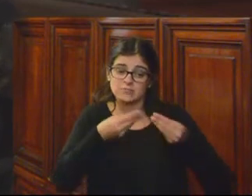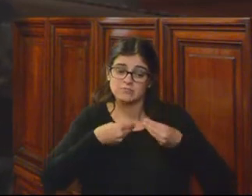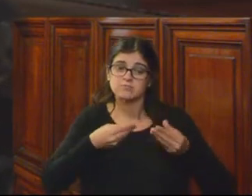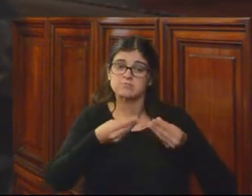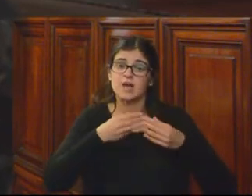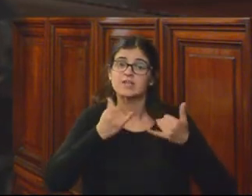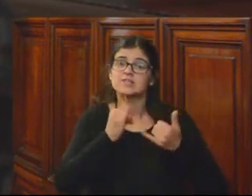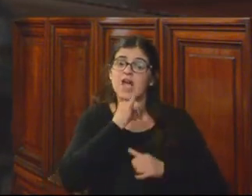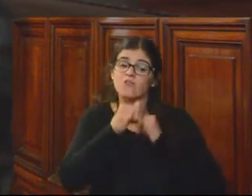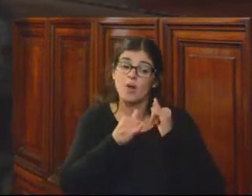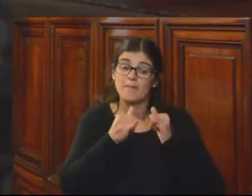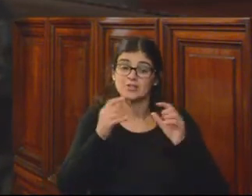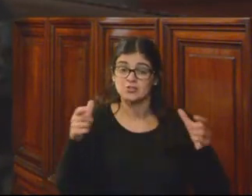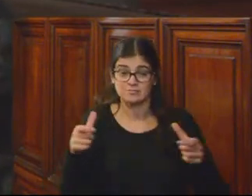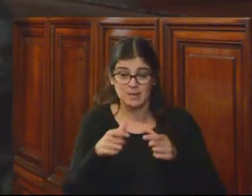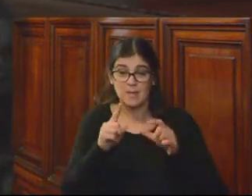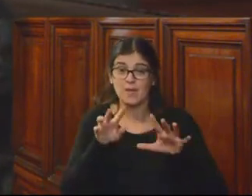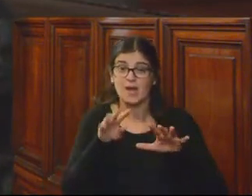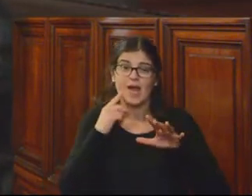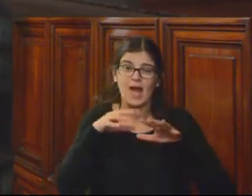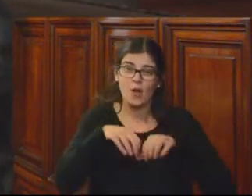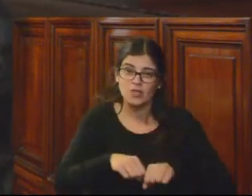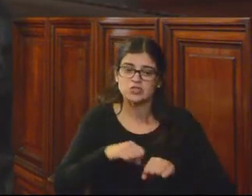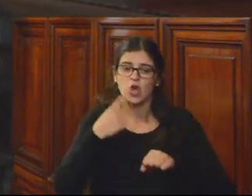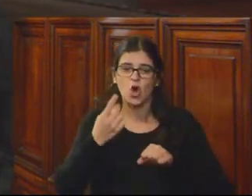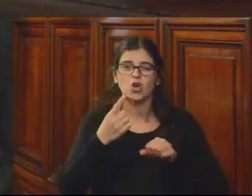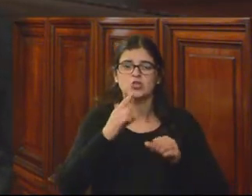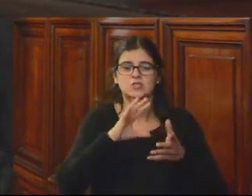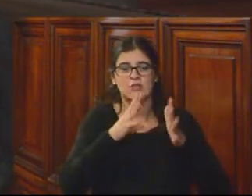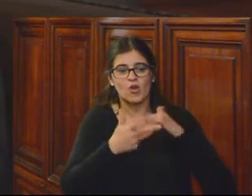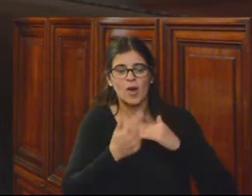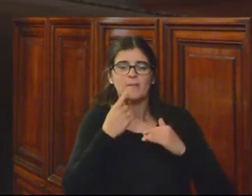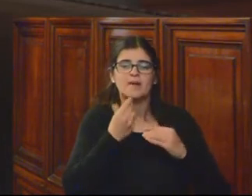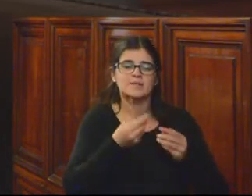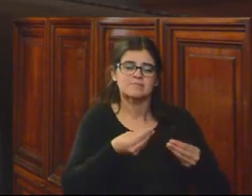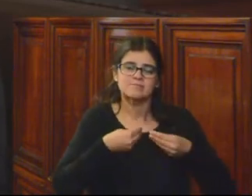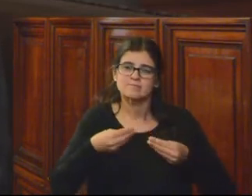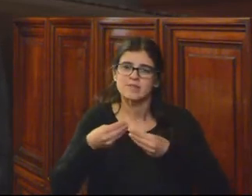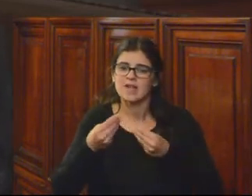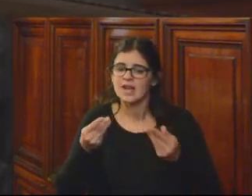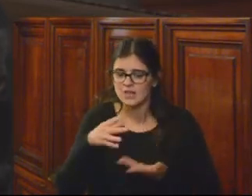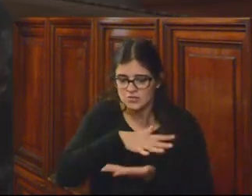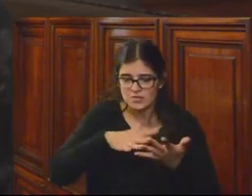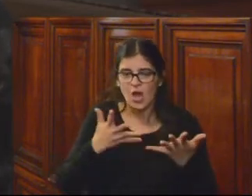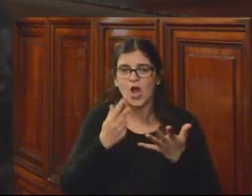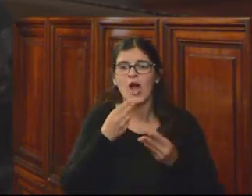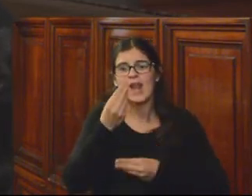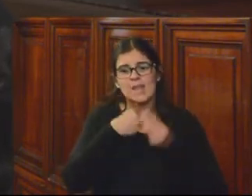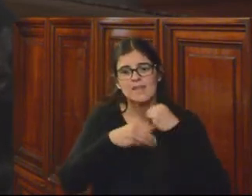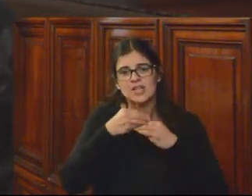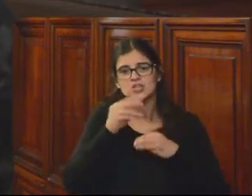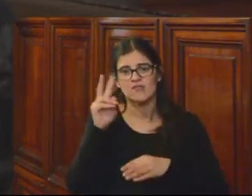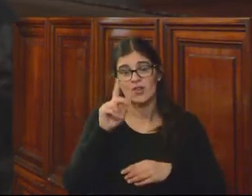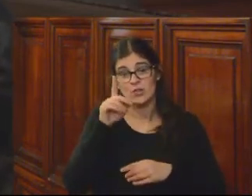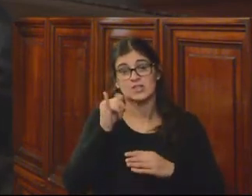esta audiencia y a través de otros medios de las afectaciones actuales al derecho a la alimentación en Venezuela, que